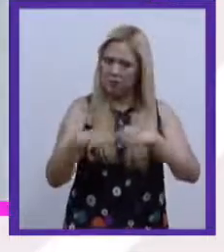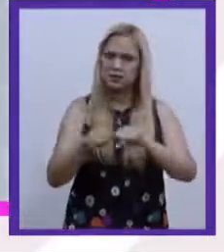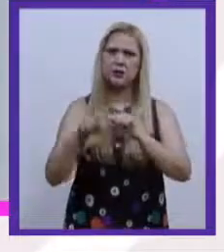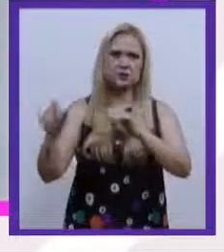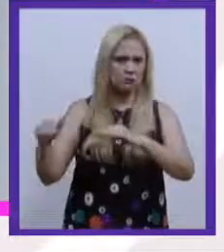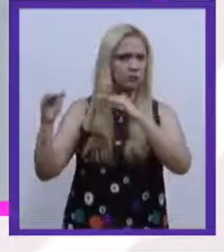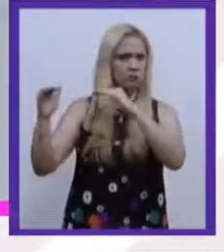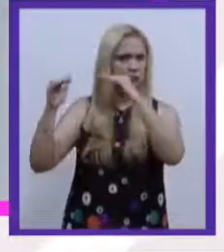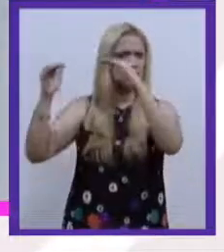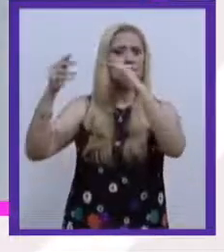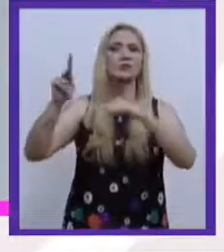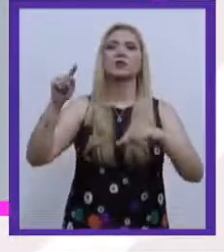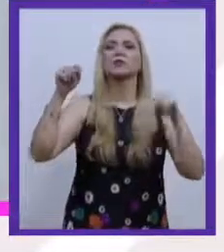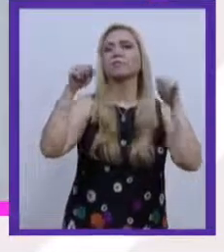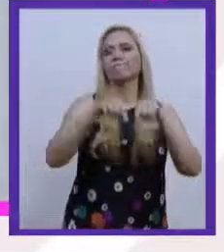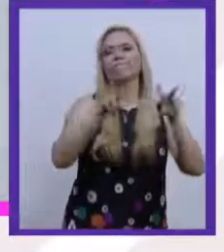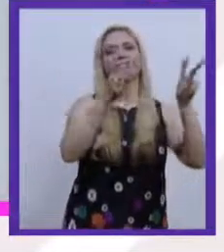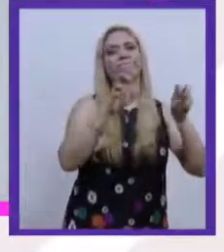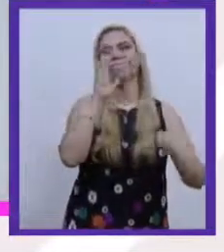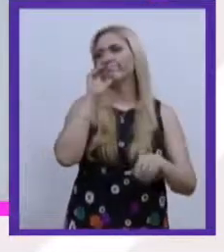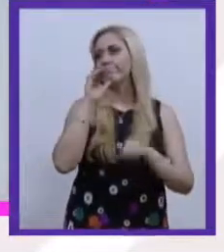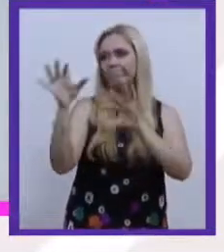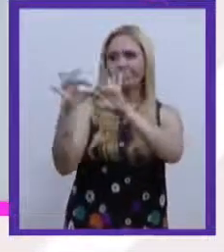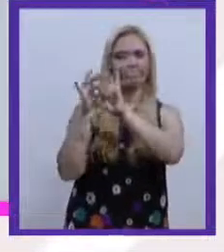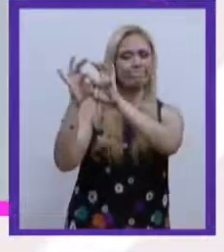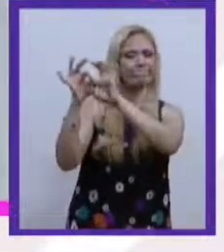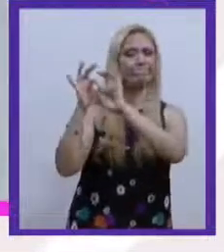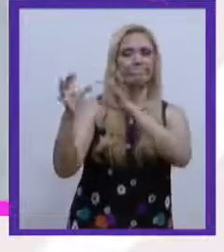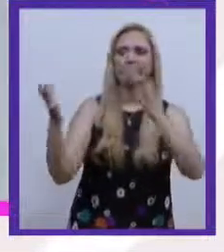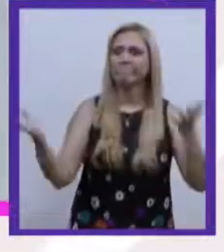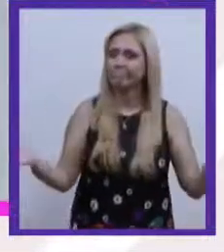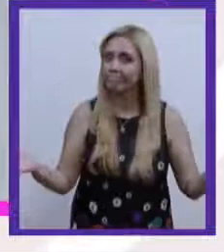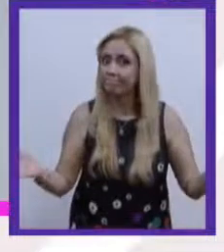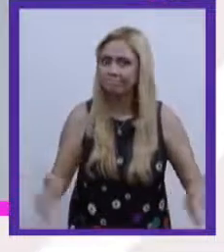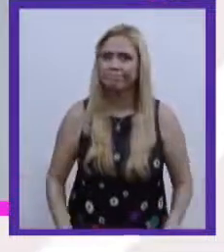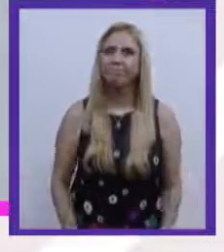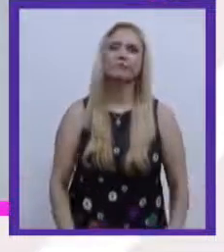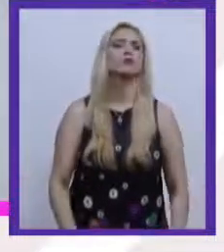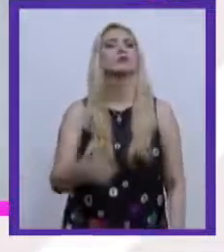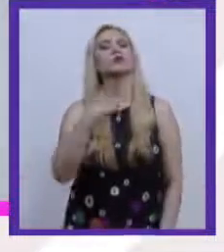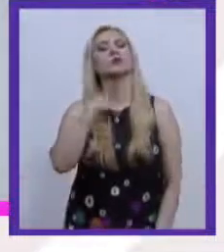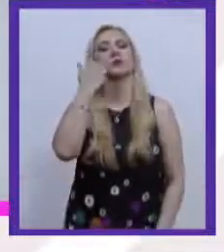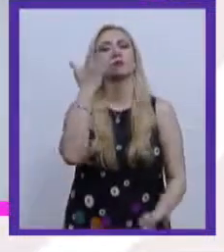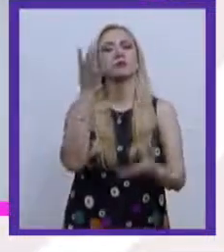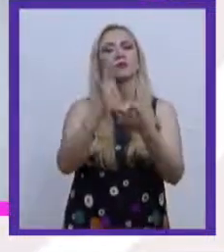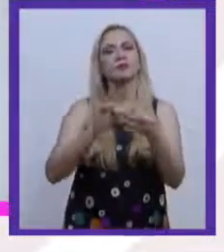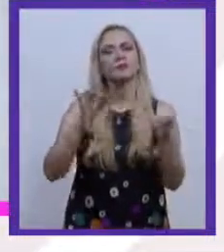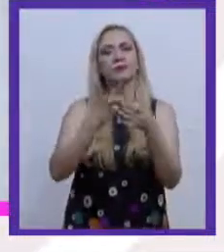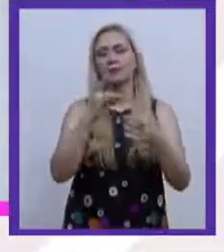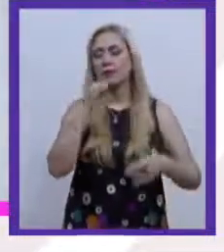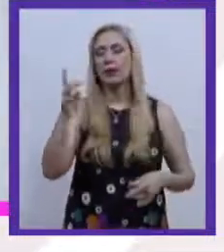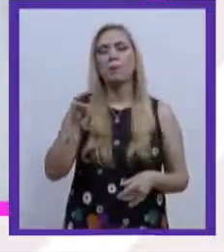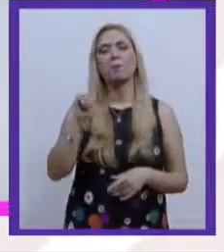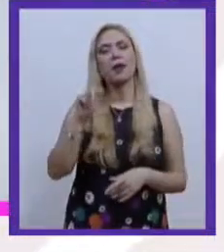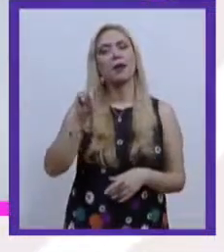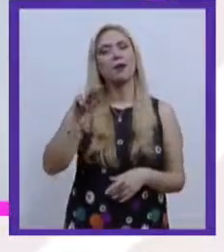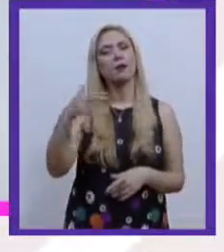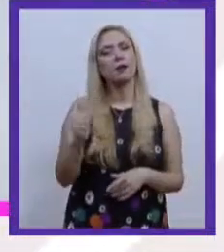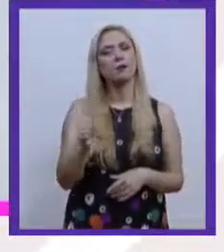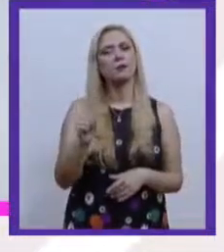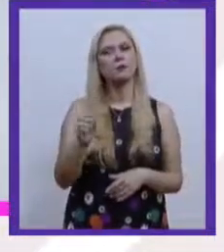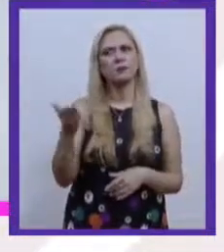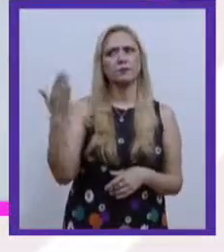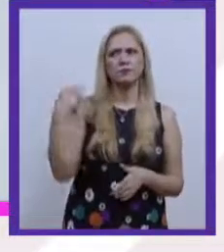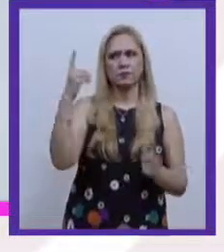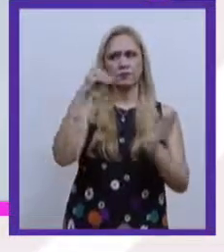avanzado, pero pues en esto no hemos logrado apoyo. Y nada más quería plantear con algo que decía Marta, a principios